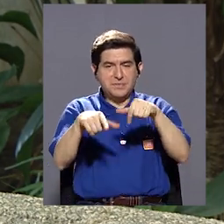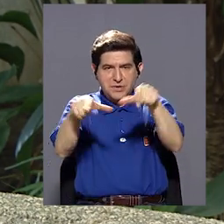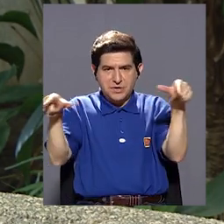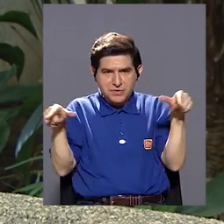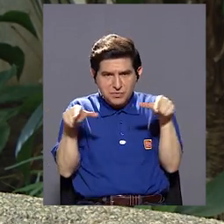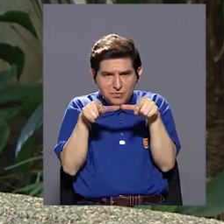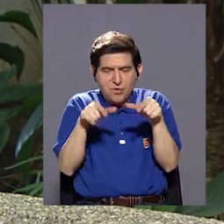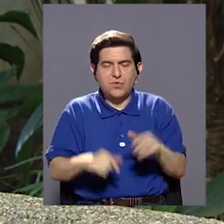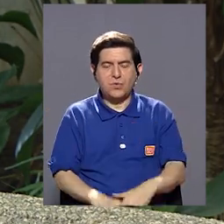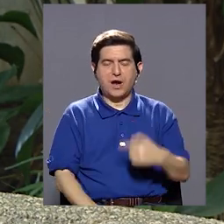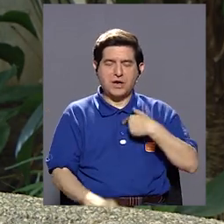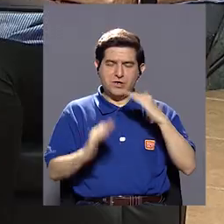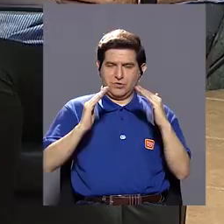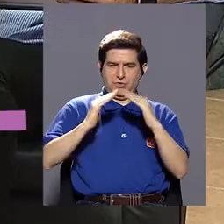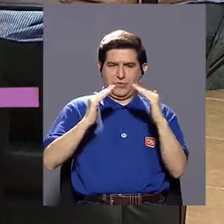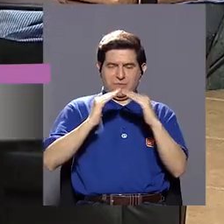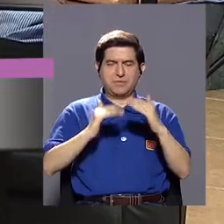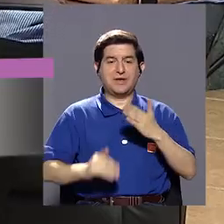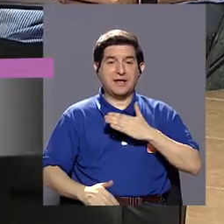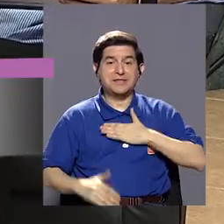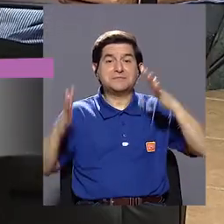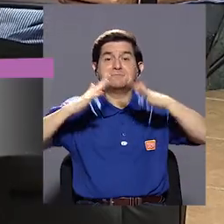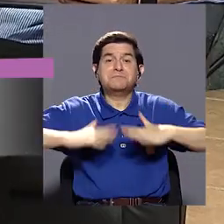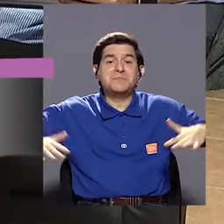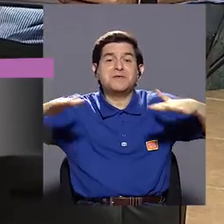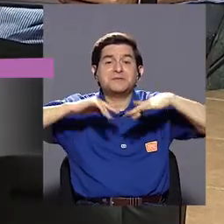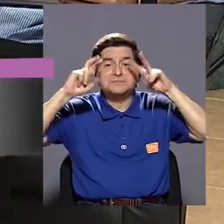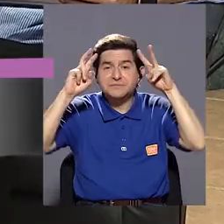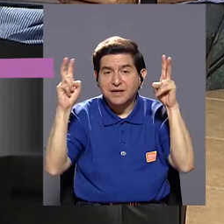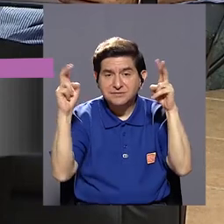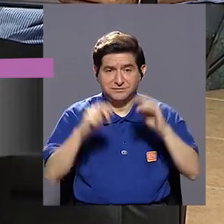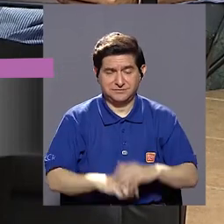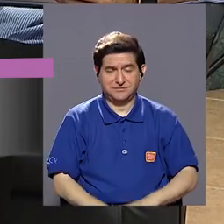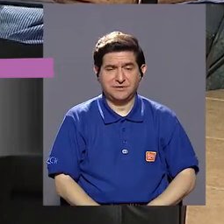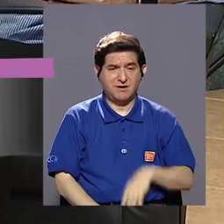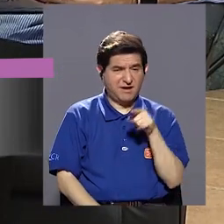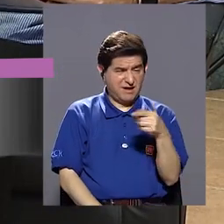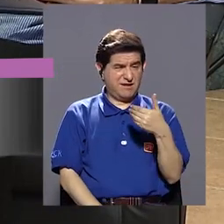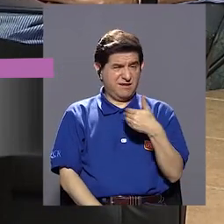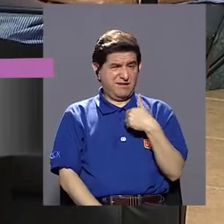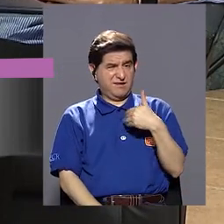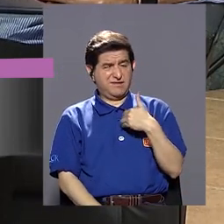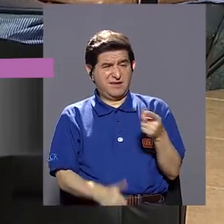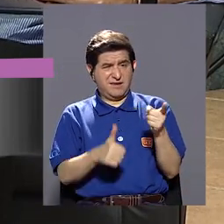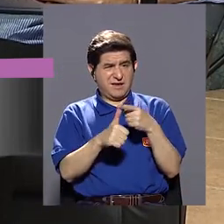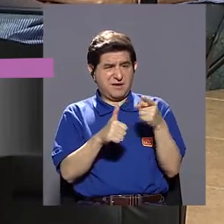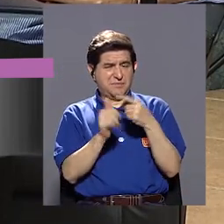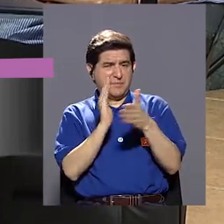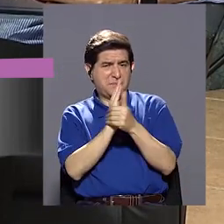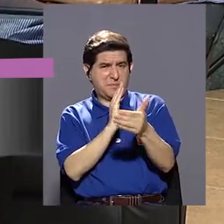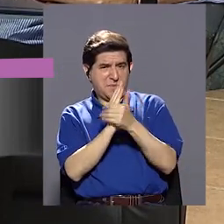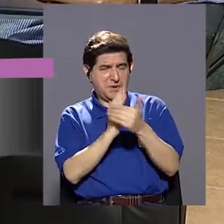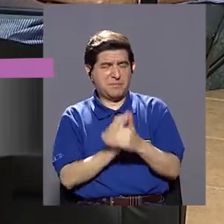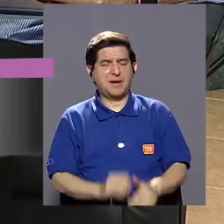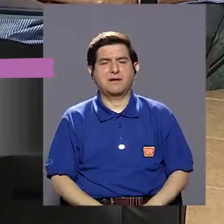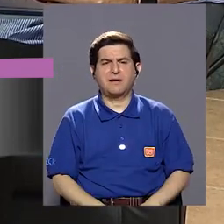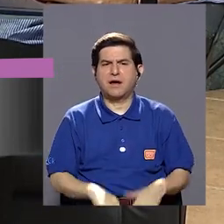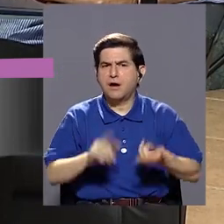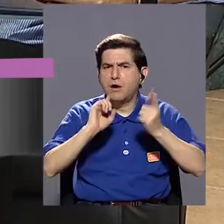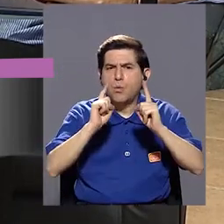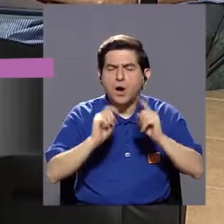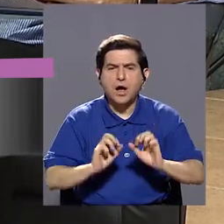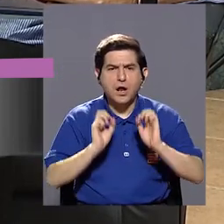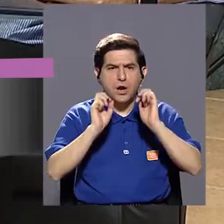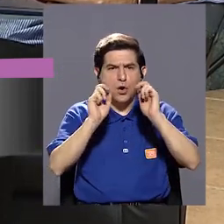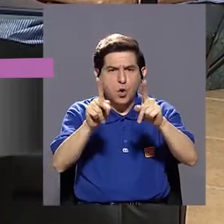digamos a donde yo vivo, a mi espacio. Uh-huh. Entonces, ahí tenemos una primer capacidad que tiene que ser